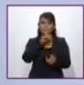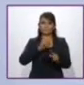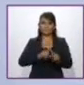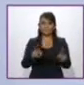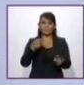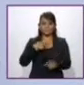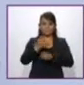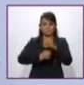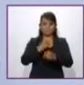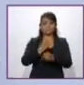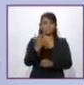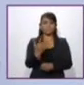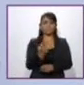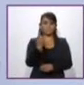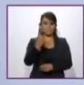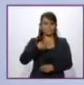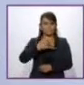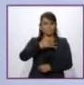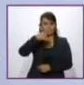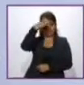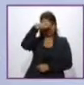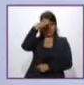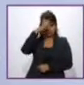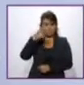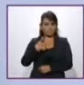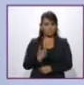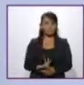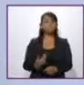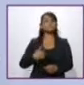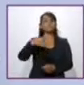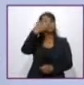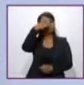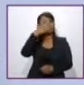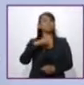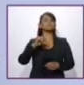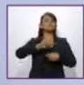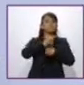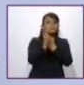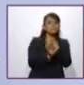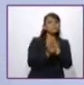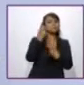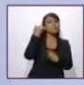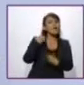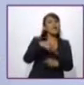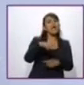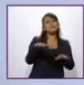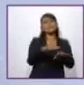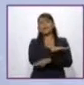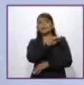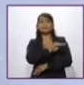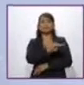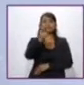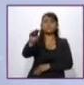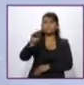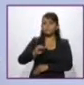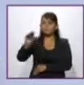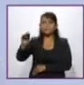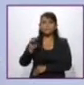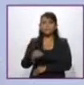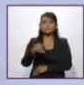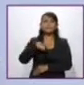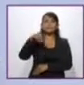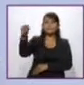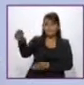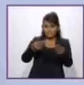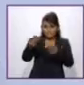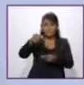hombre de 51 años con experiencia y esa experiencia de viajar me hace el poder traer a Querétaro lo que Querétaro